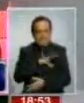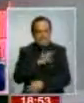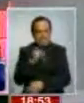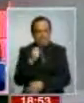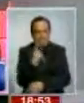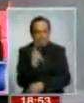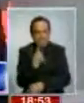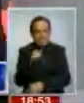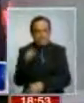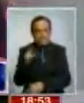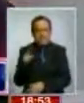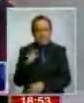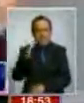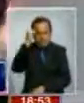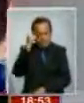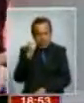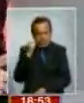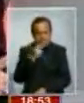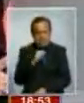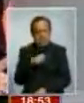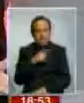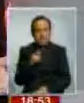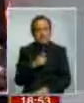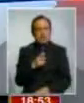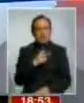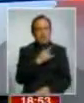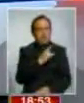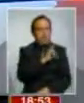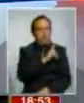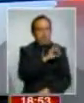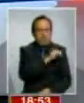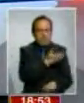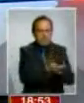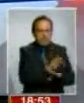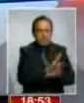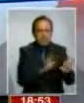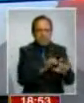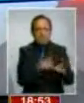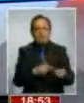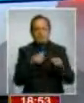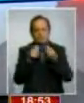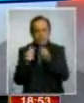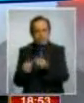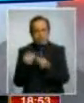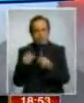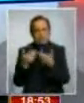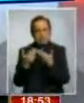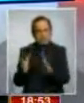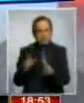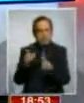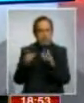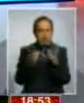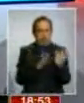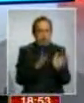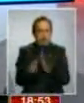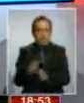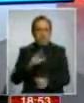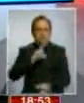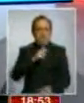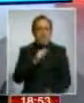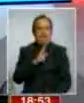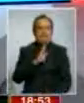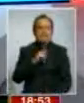se embarcara con Sebastián Piñera sin pedírselos a la UDI. Le dimos mano libre para organizar su gabinete.